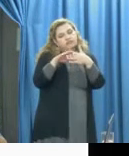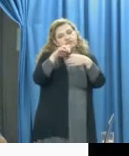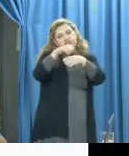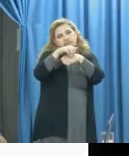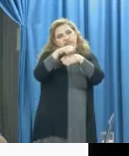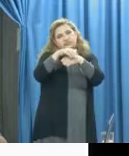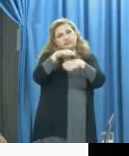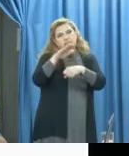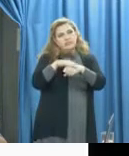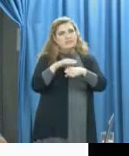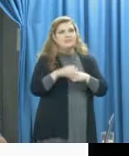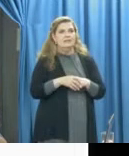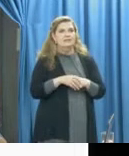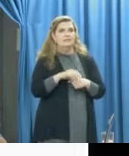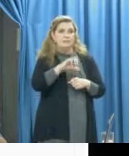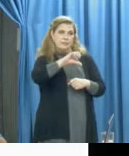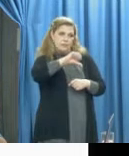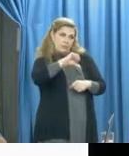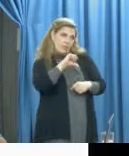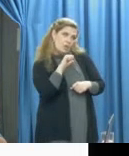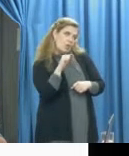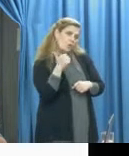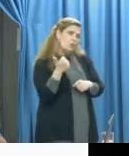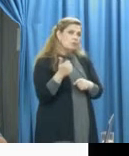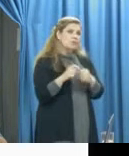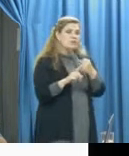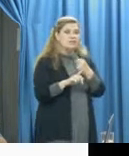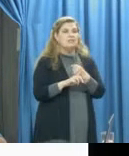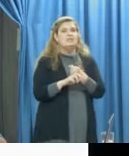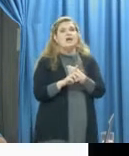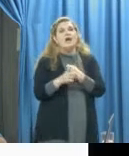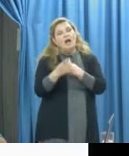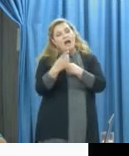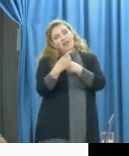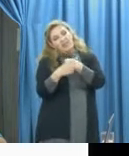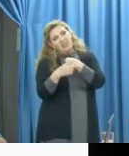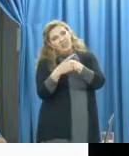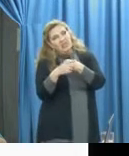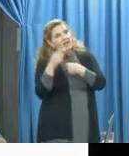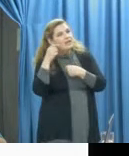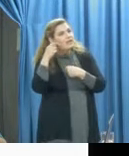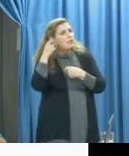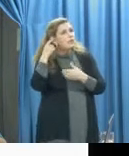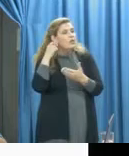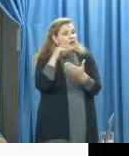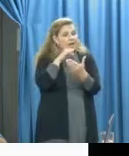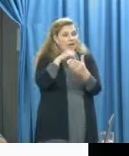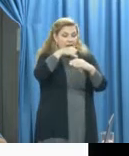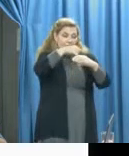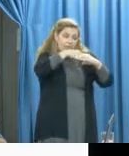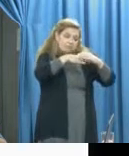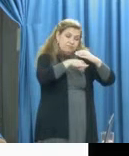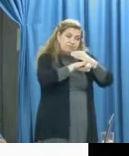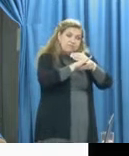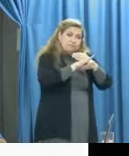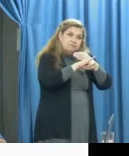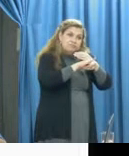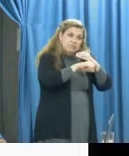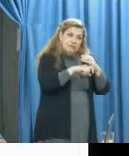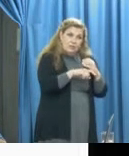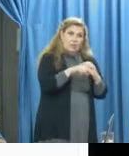de las sorderas, las anomalías de oído interno, el 30% de los niños con